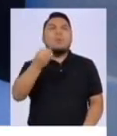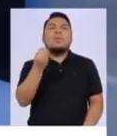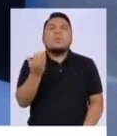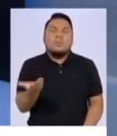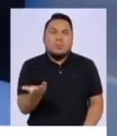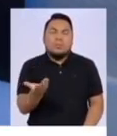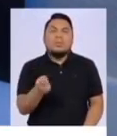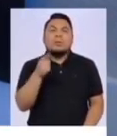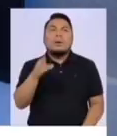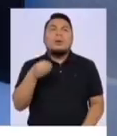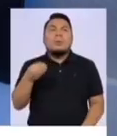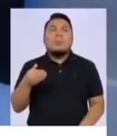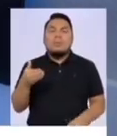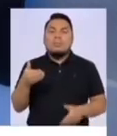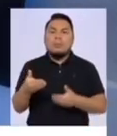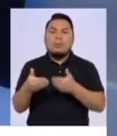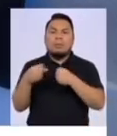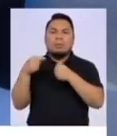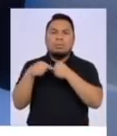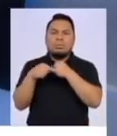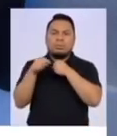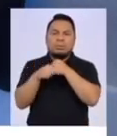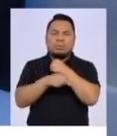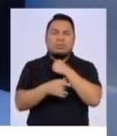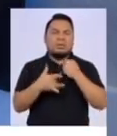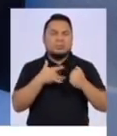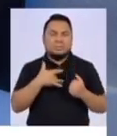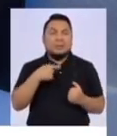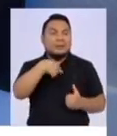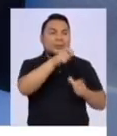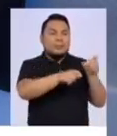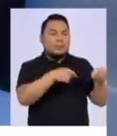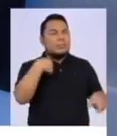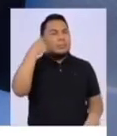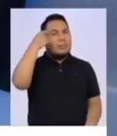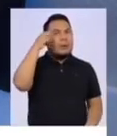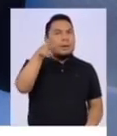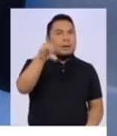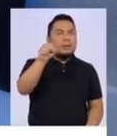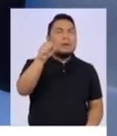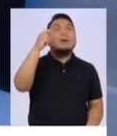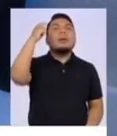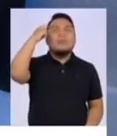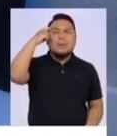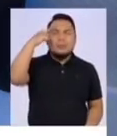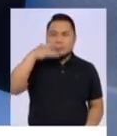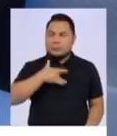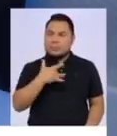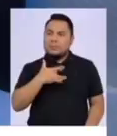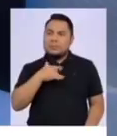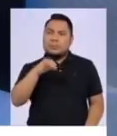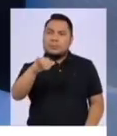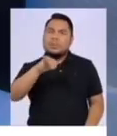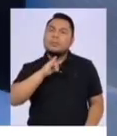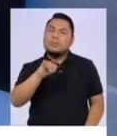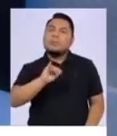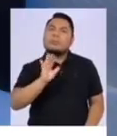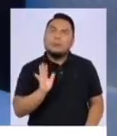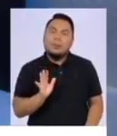y cómo fue progresando a lo largo de los días para que la gente en su casa de alguna manera pueda identificar